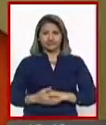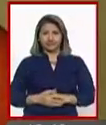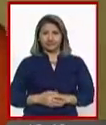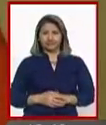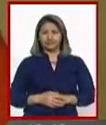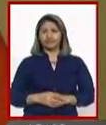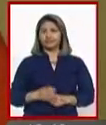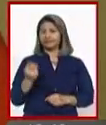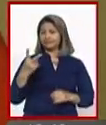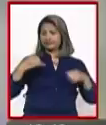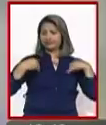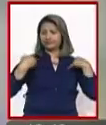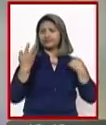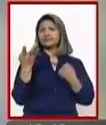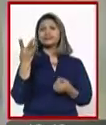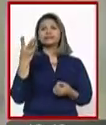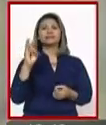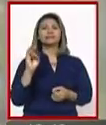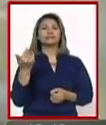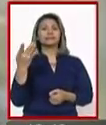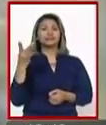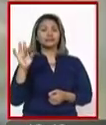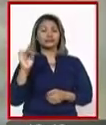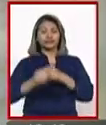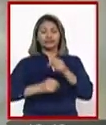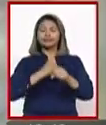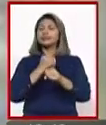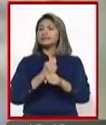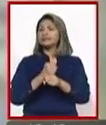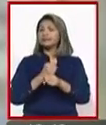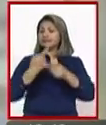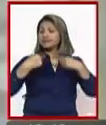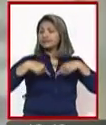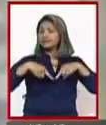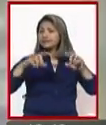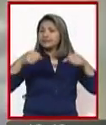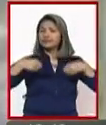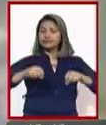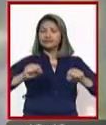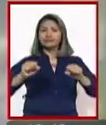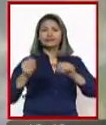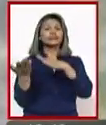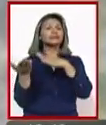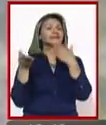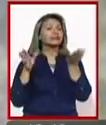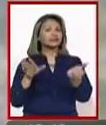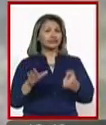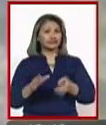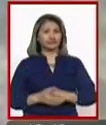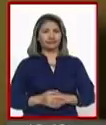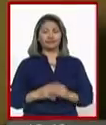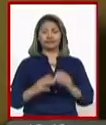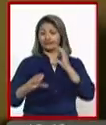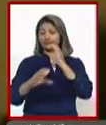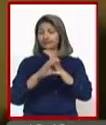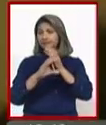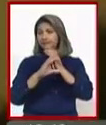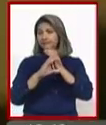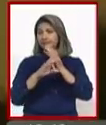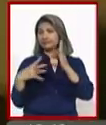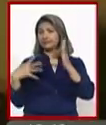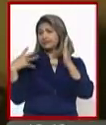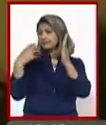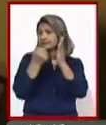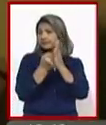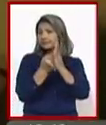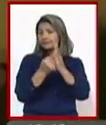semana, dos jóvenes de 17 y 18 años, quienes circulaban en una motocicleta, perdieron la vida luego que un camión los impactara. El